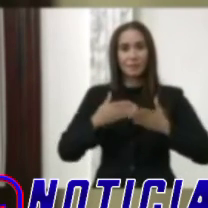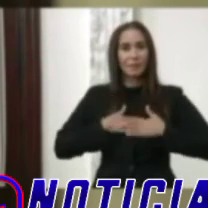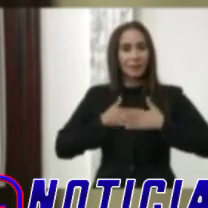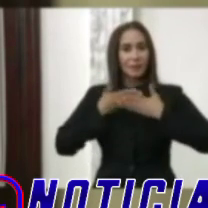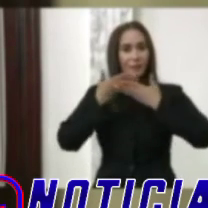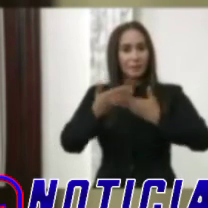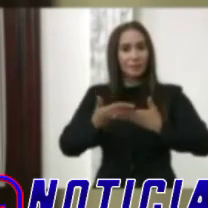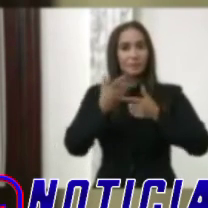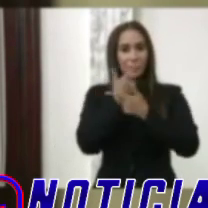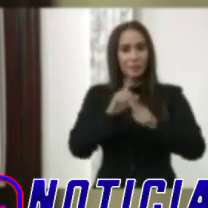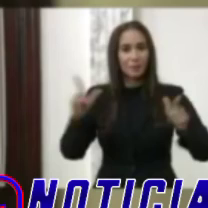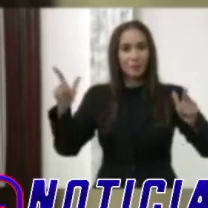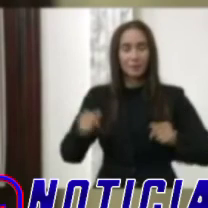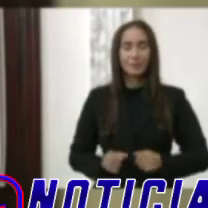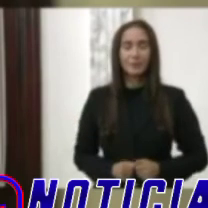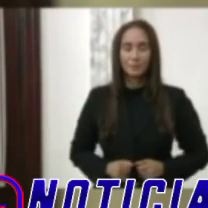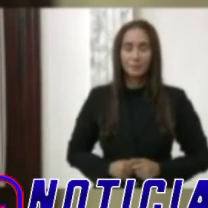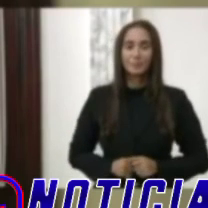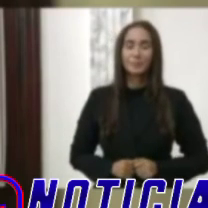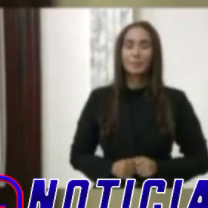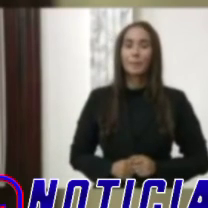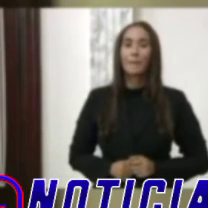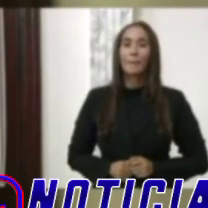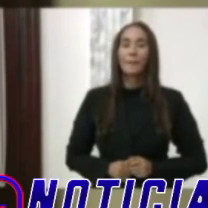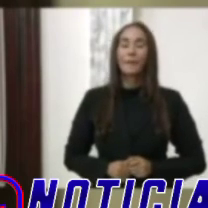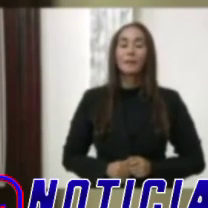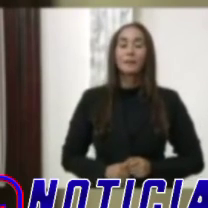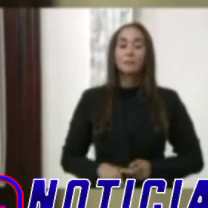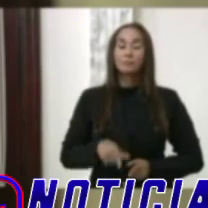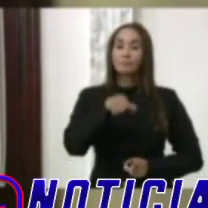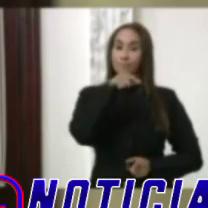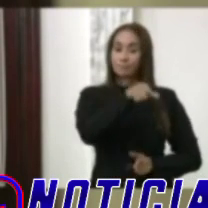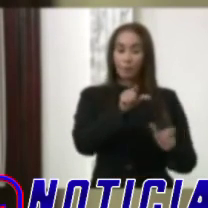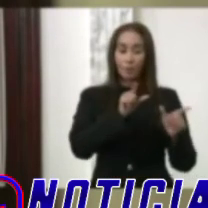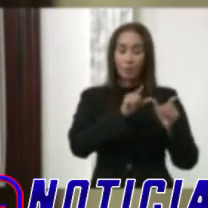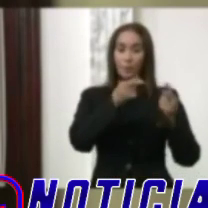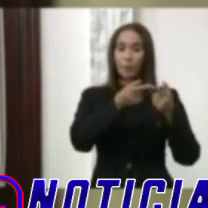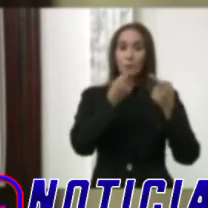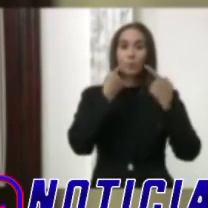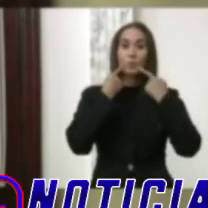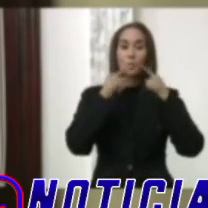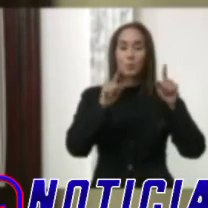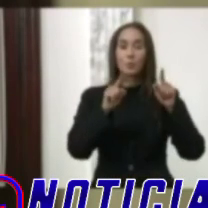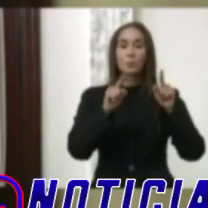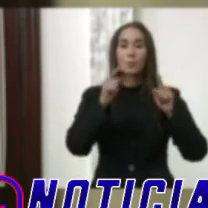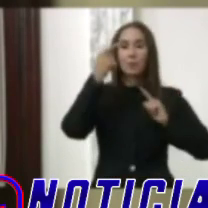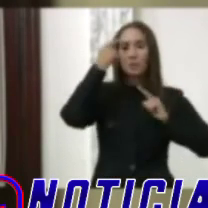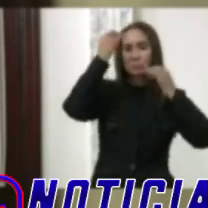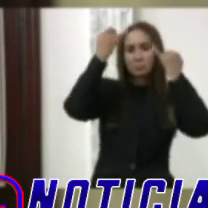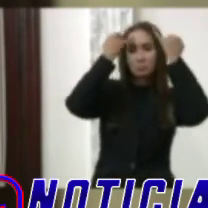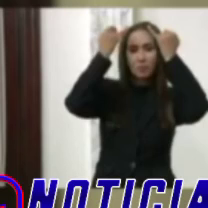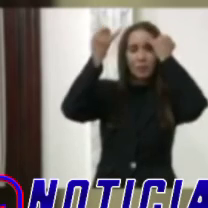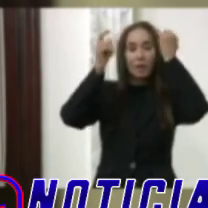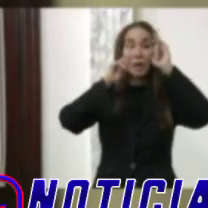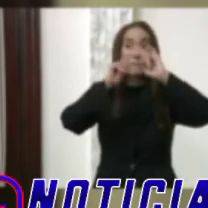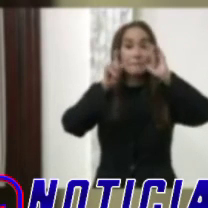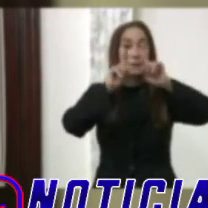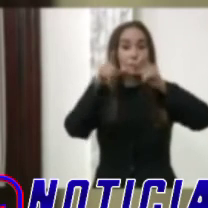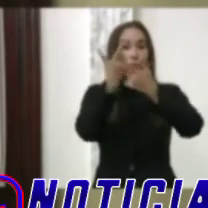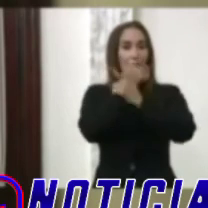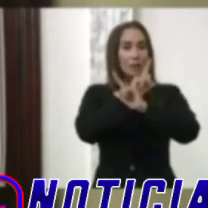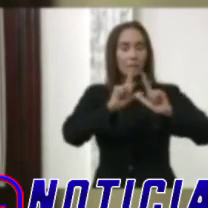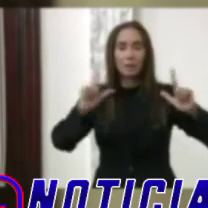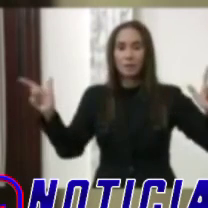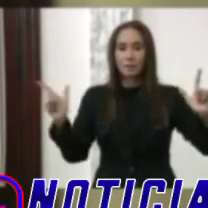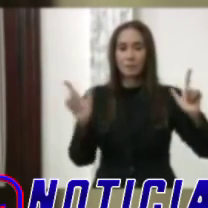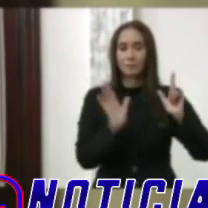libre. Allí donde los medios pueden surgir libremente, decidir su orientación y la manera de servir al